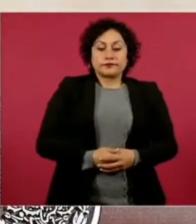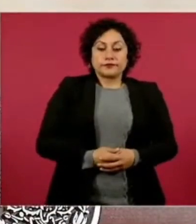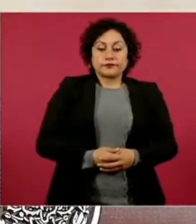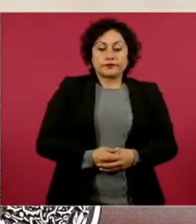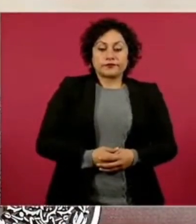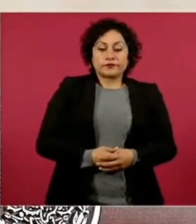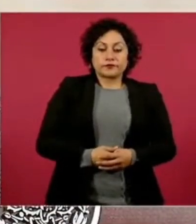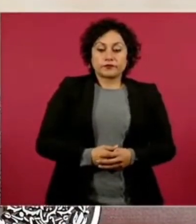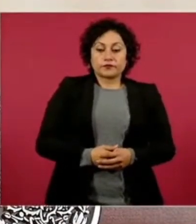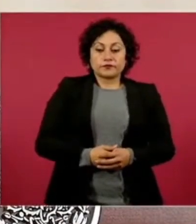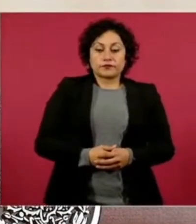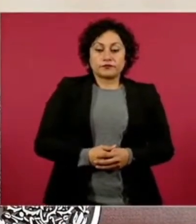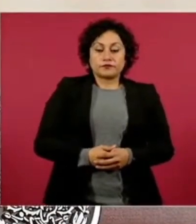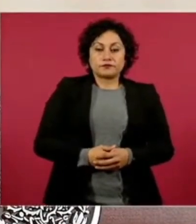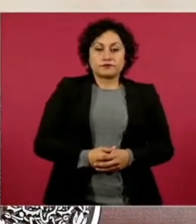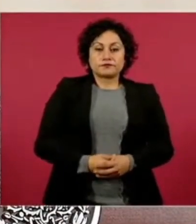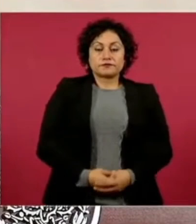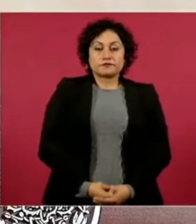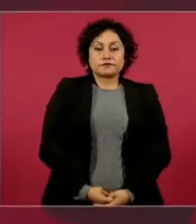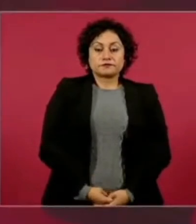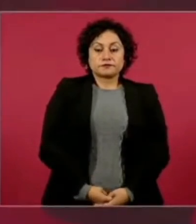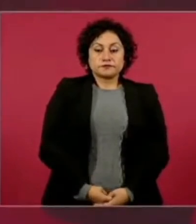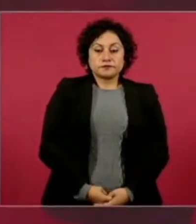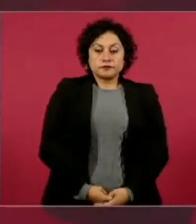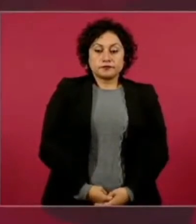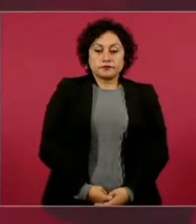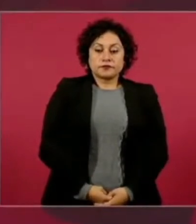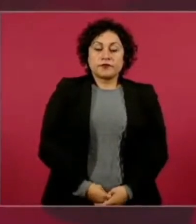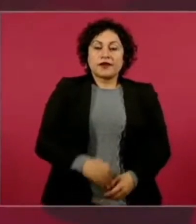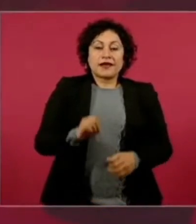no hay ninguna alteración al orden